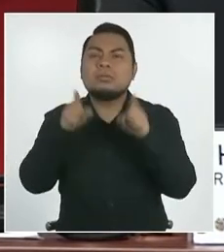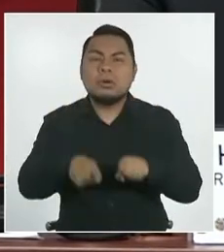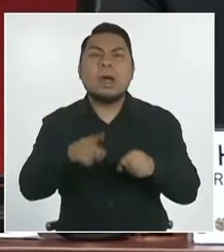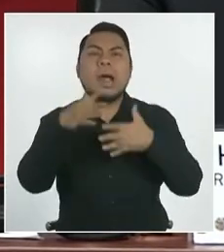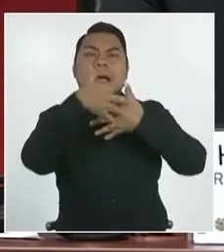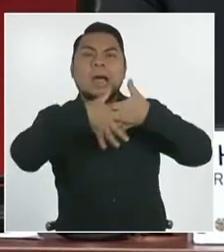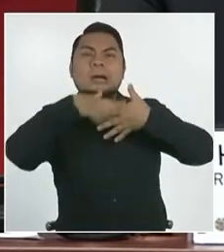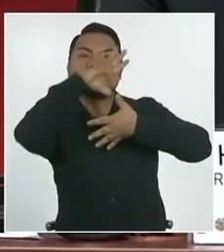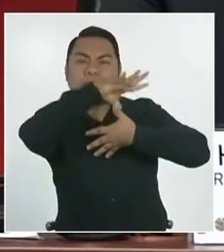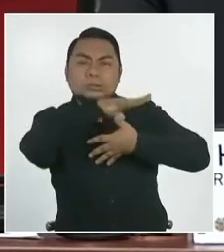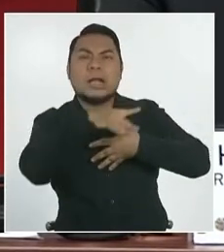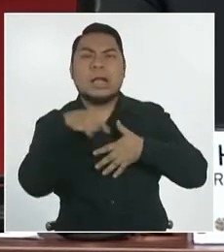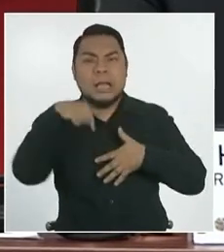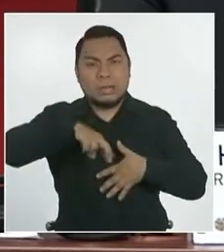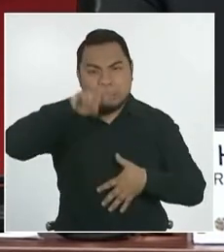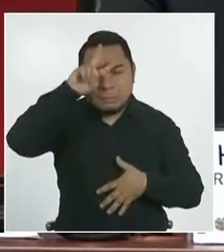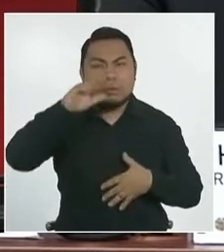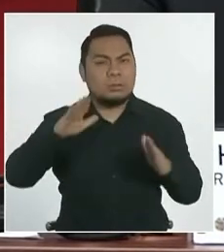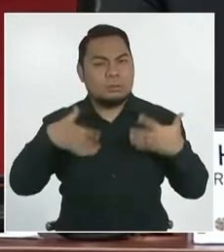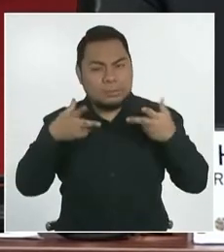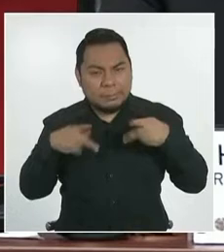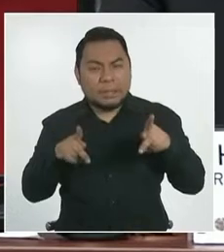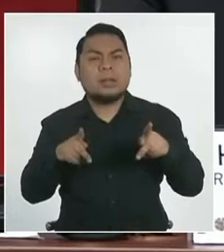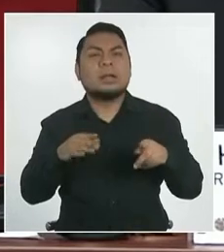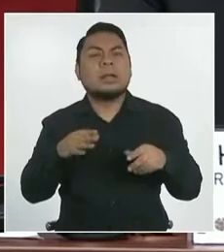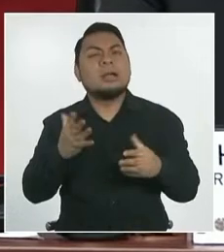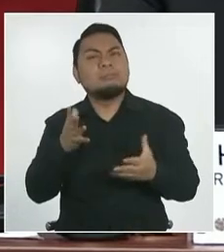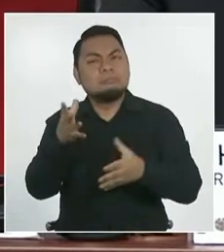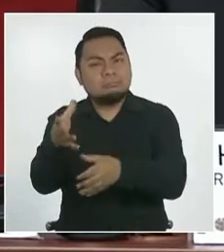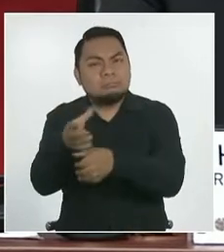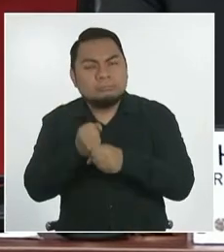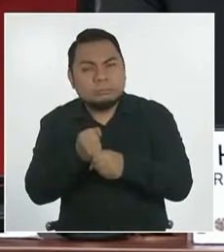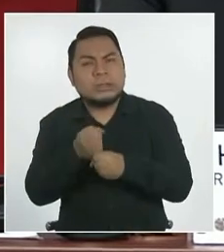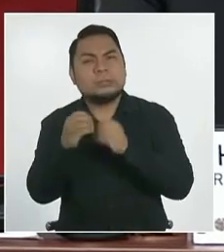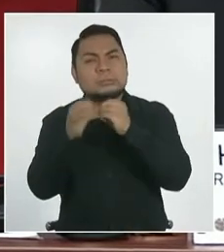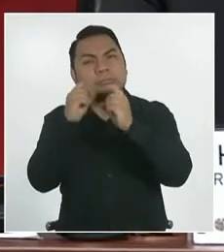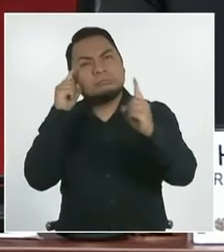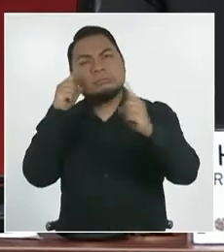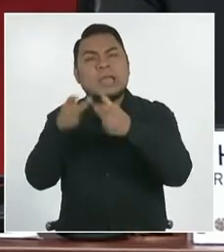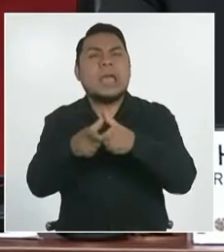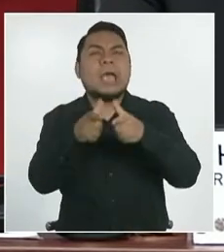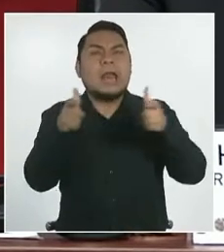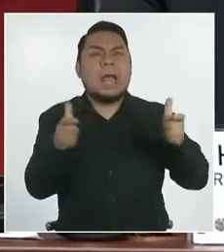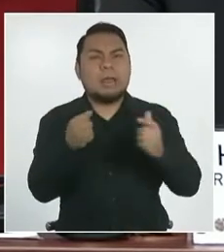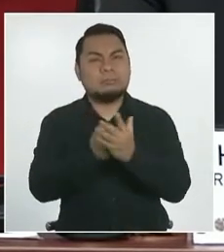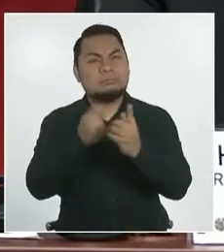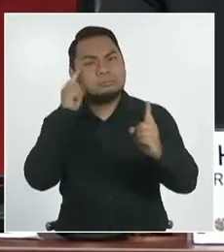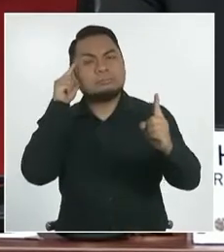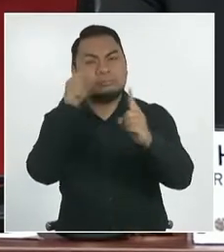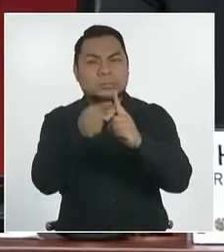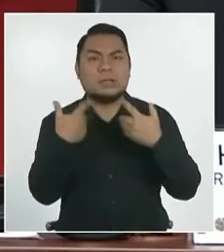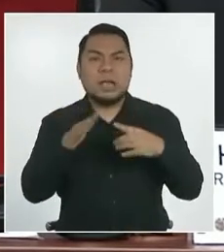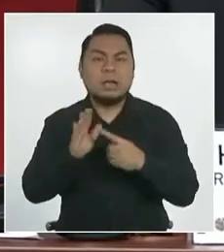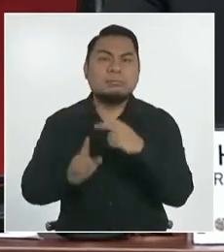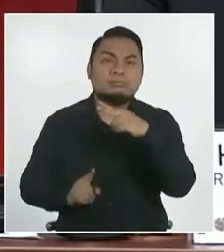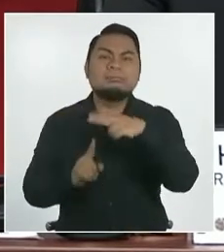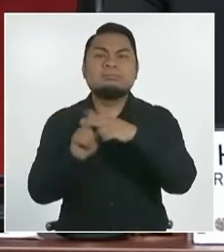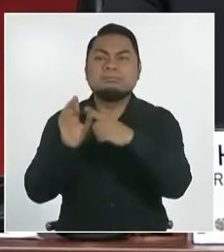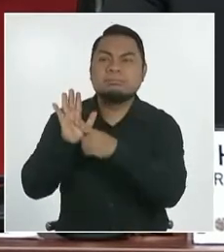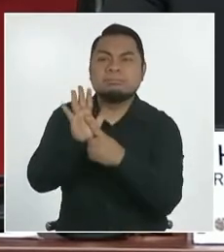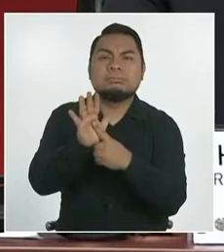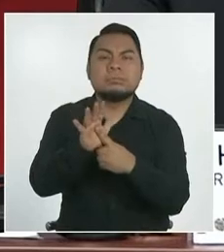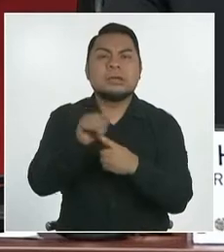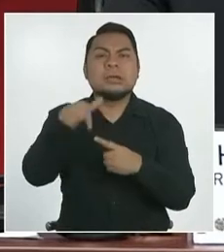y nacionales que nos permitan hacer frente a los grandes desafíos que se nos presenta en